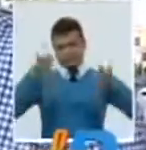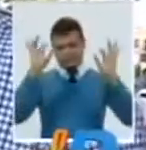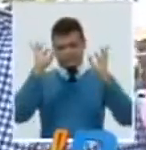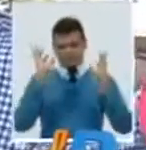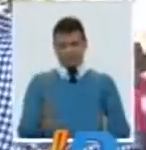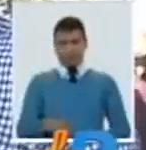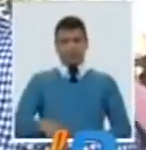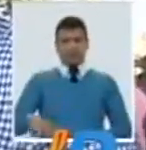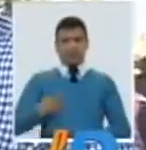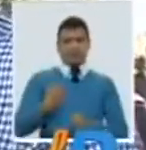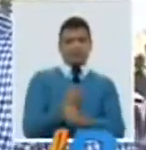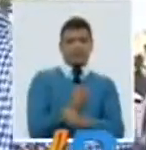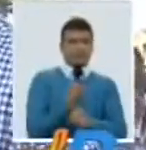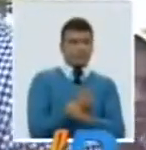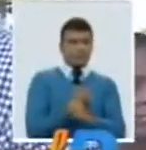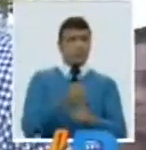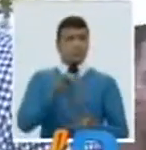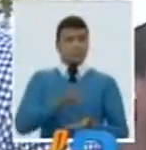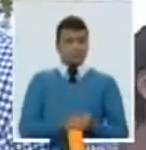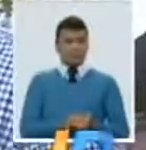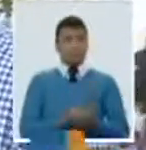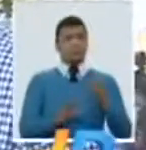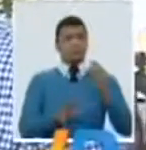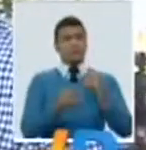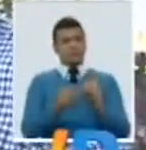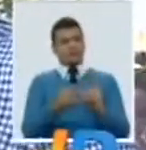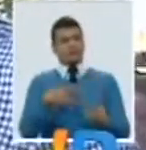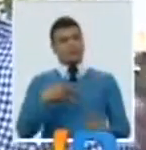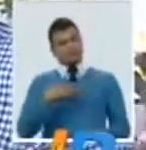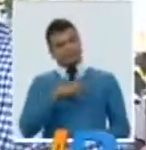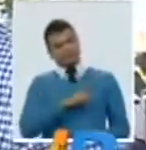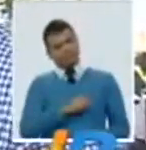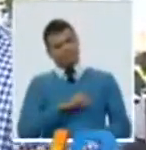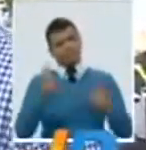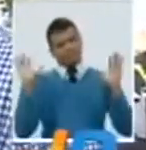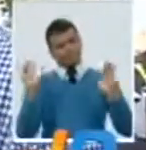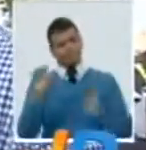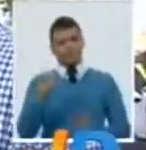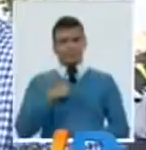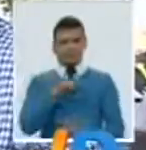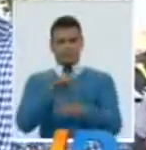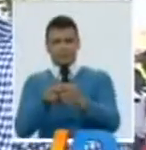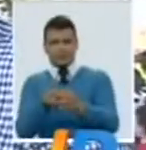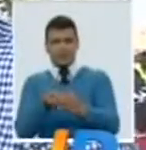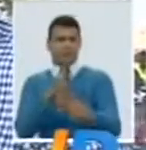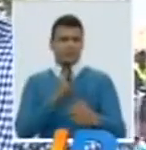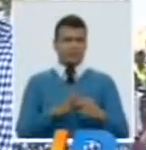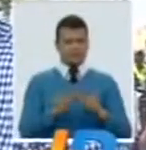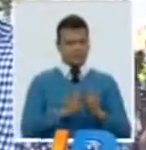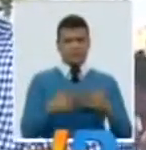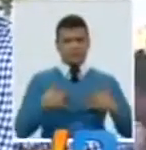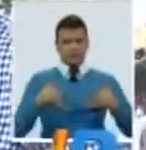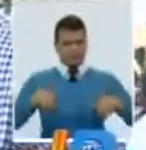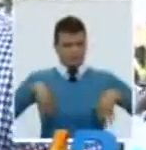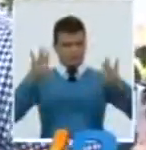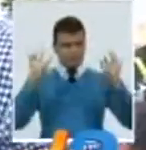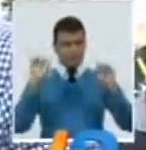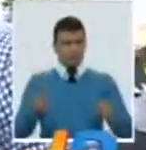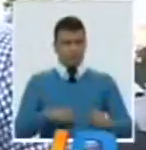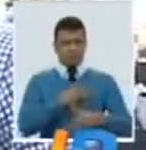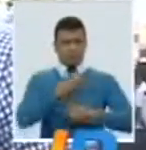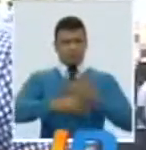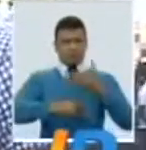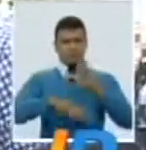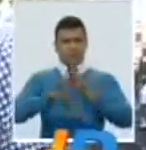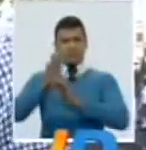por lo que están haciendo nuestros compañeros, un poco de nostalgia obviamente por no poder estar ahí, pero feliz, contento, creo que es un paso más en la